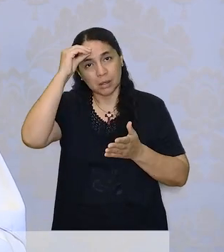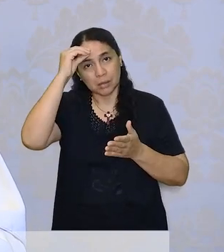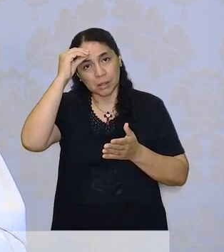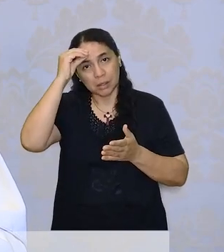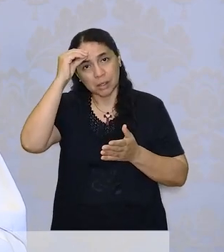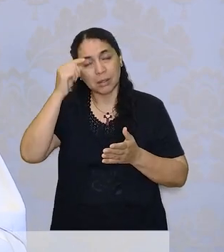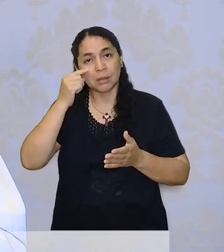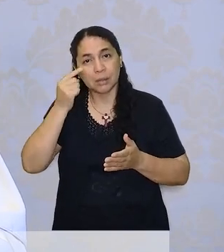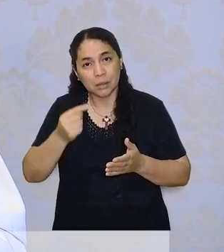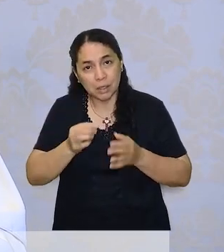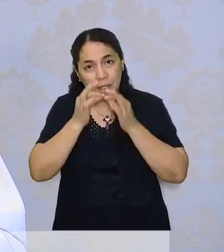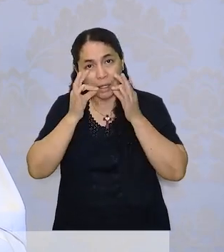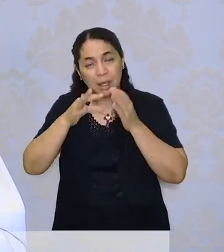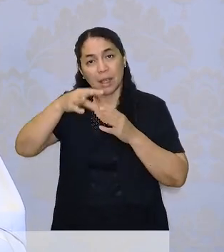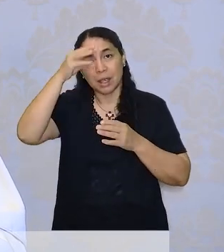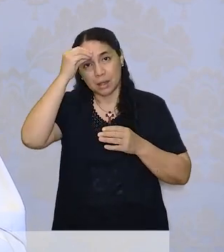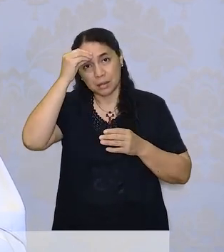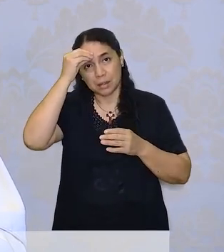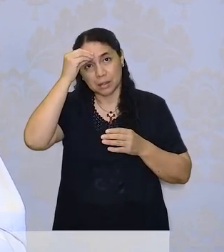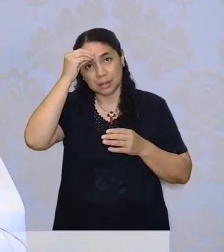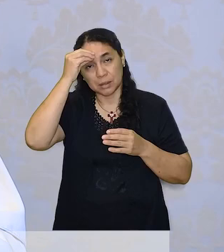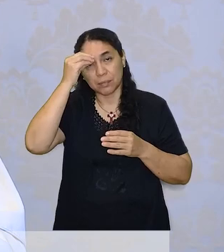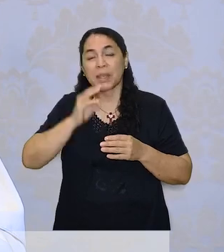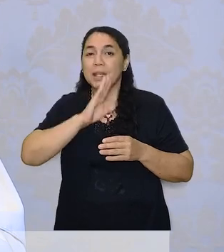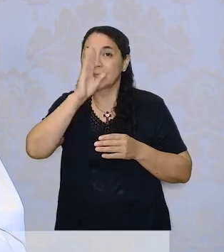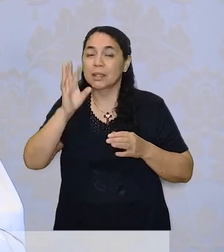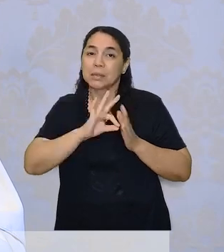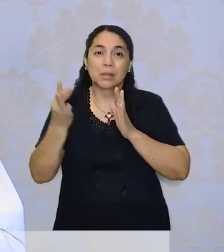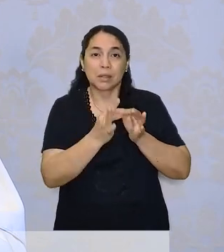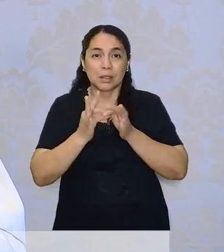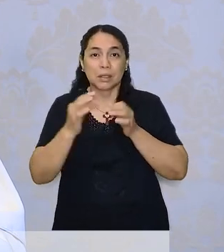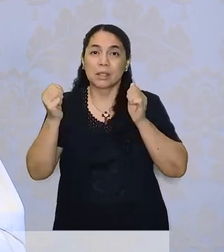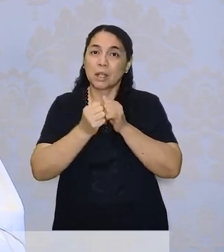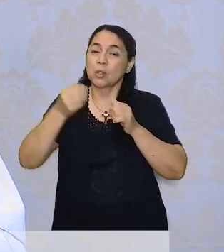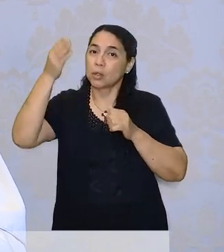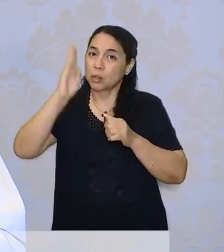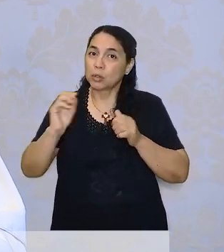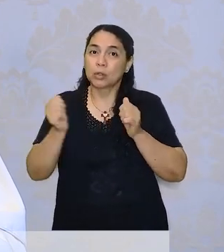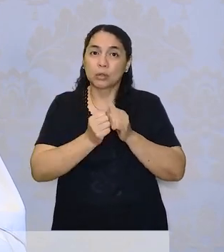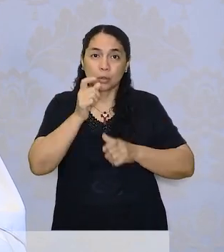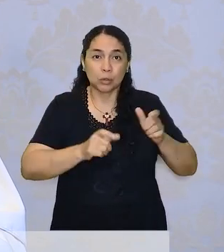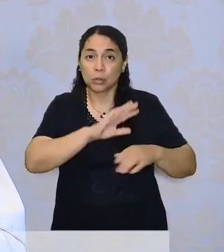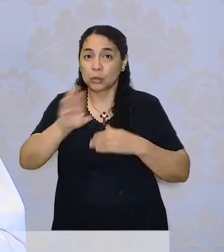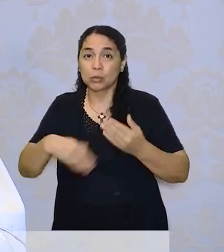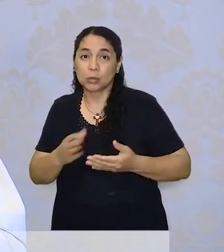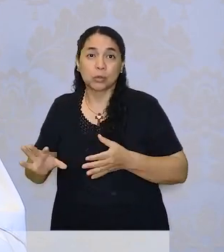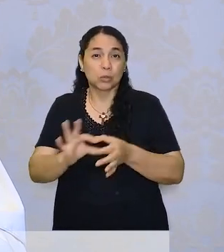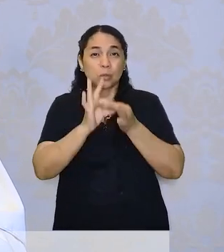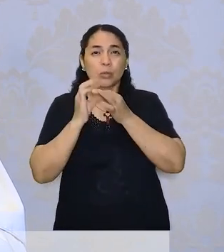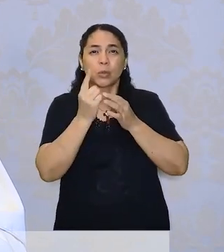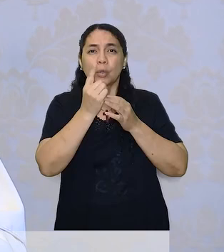Hermanas, hermanos, aprendamos esta lección. Recobremos esta fraternidad radical con Dios y entre